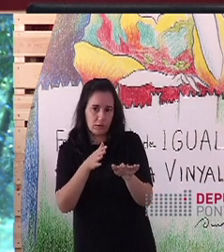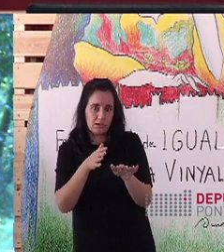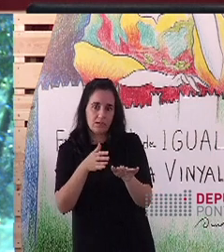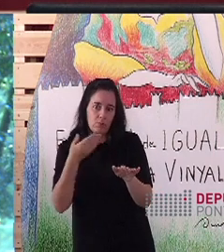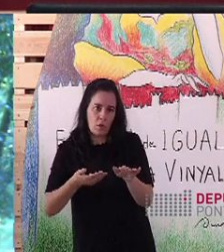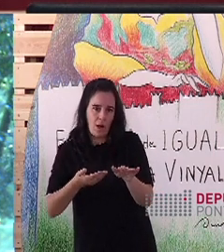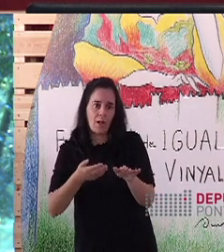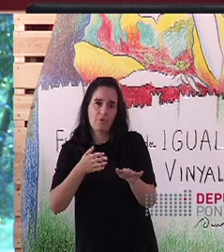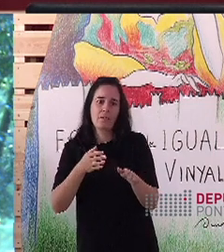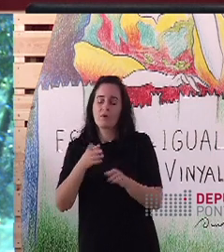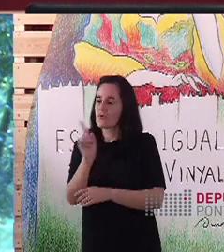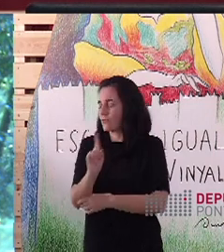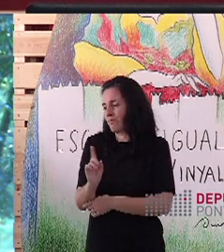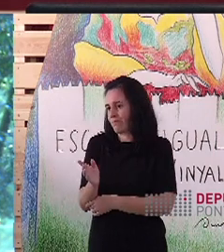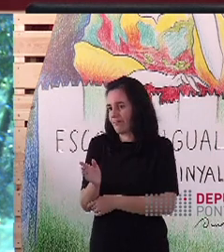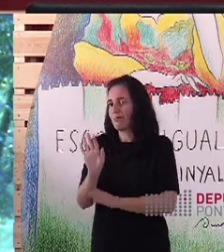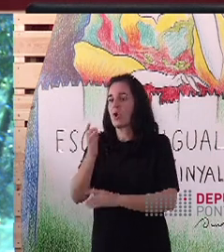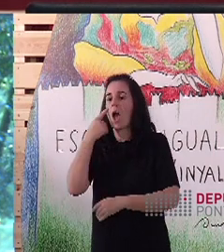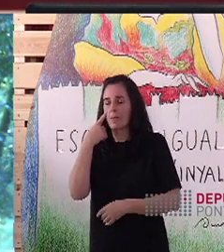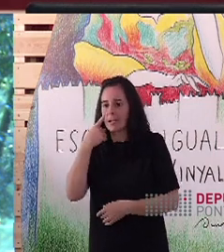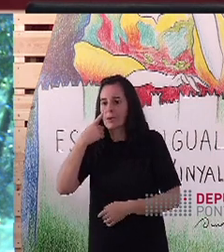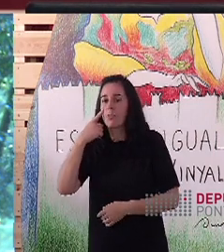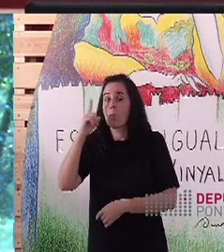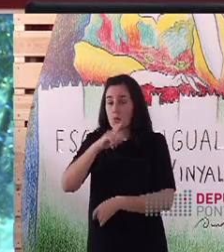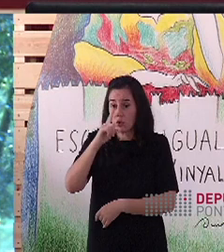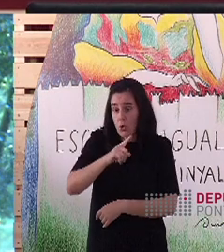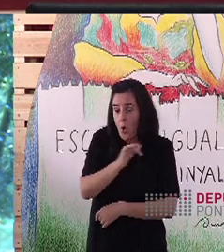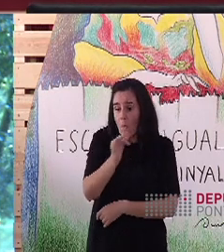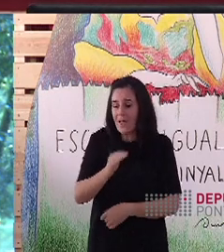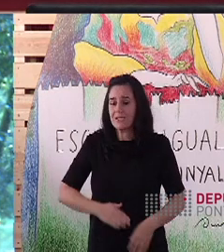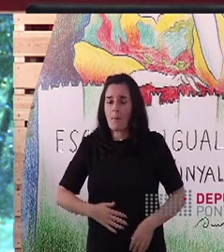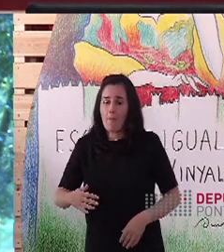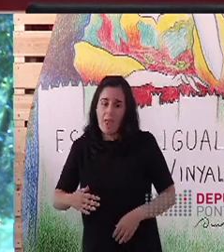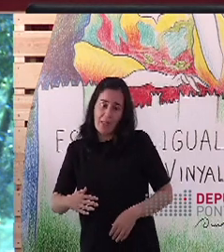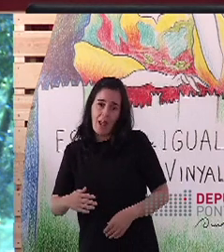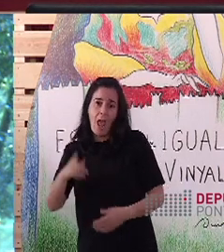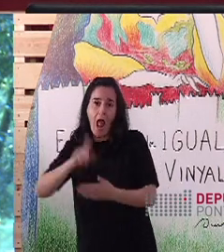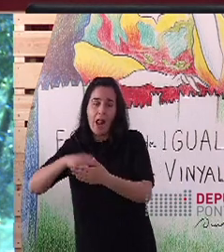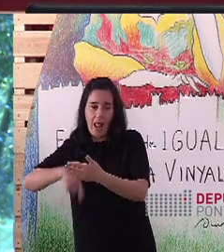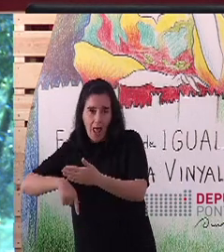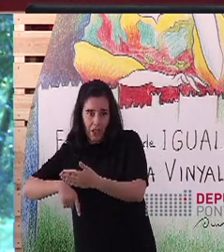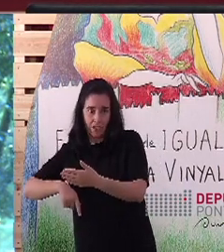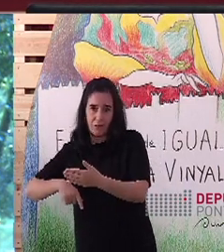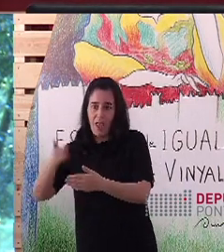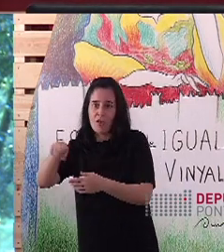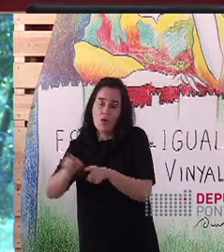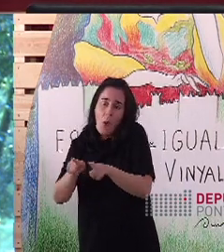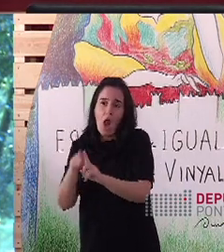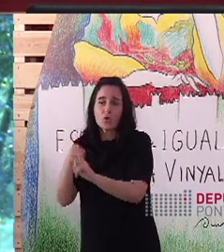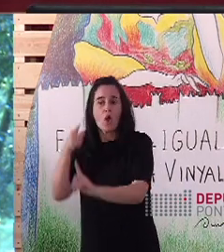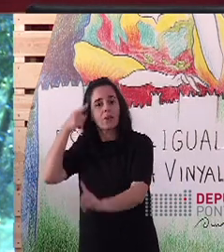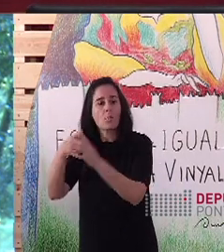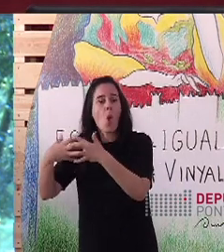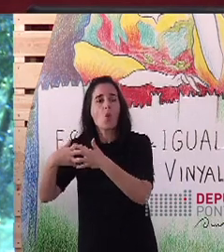organización. Pero que no hayan hecho de la prostitución y de los vientres de alquiler su lucha política inmediata y